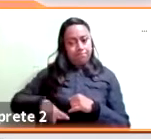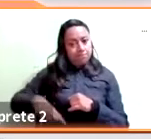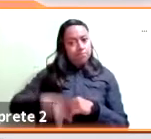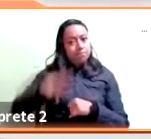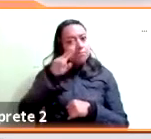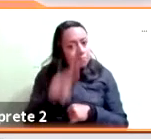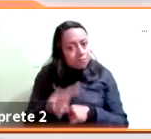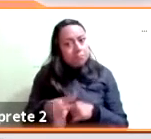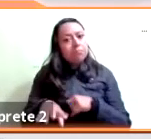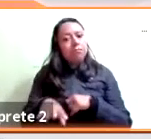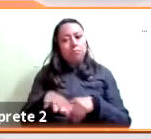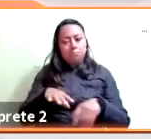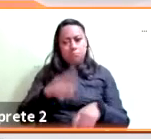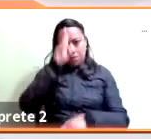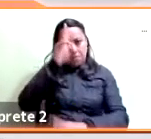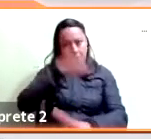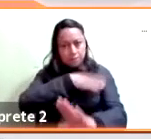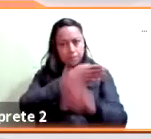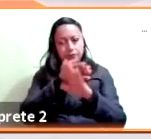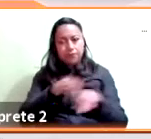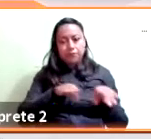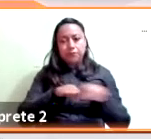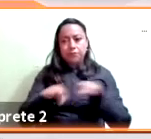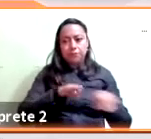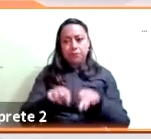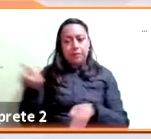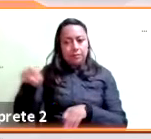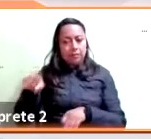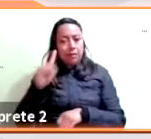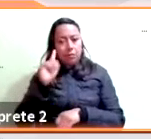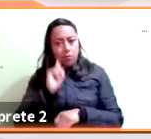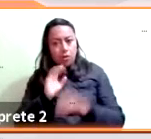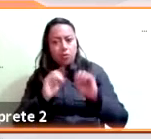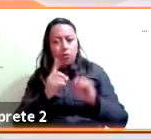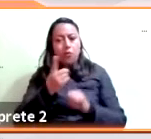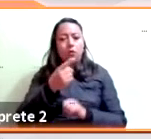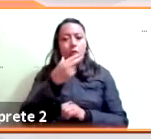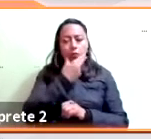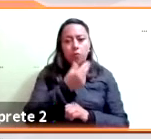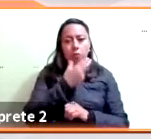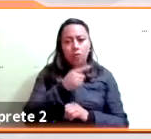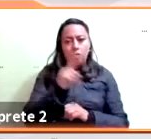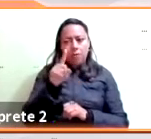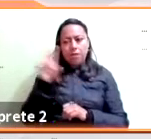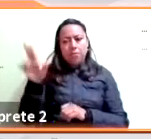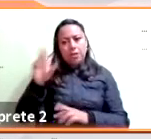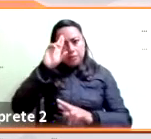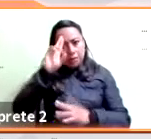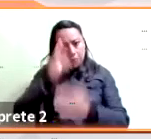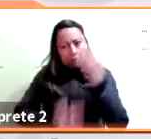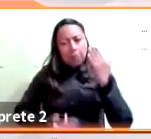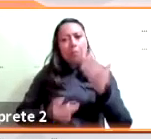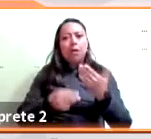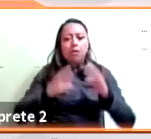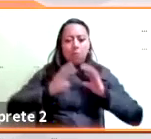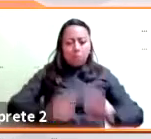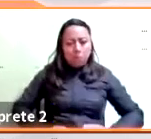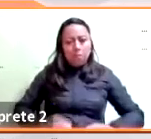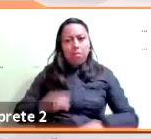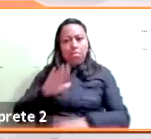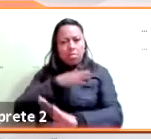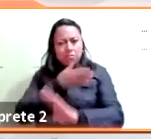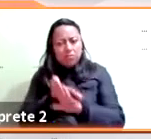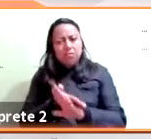violencia laboral que se ejerce sobre el trabajador o trabajadora atentando contra su dignidad, integridad física, sexual,